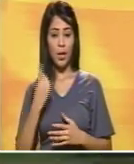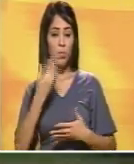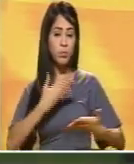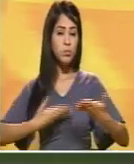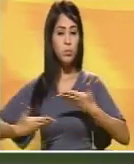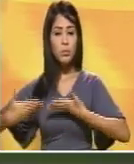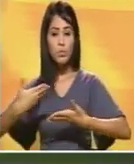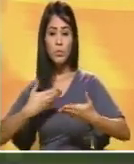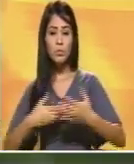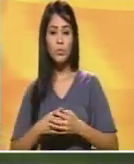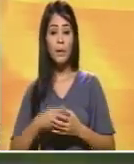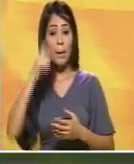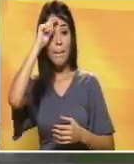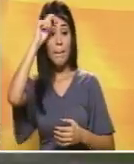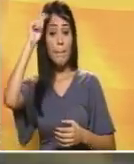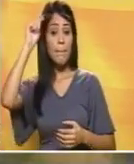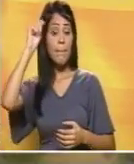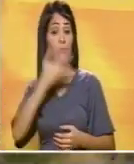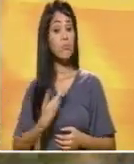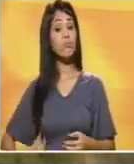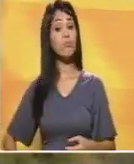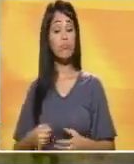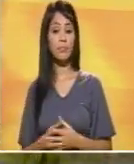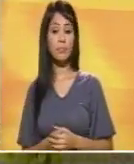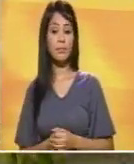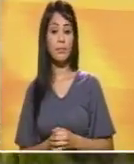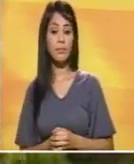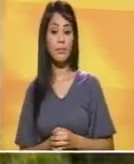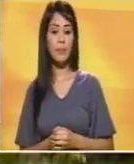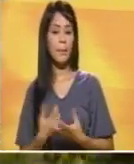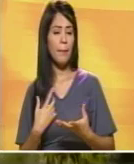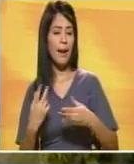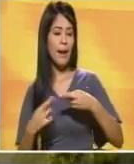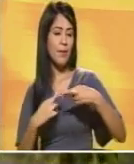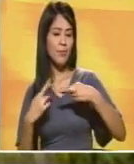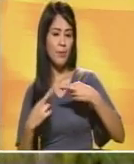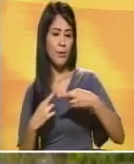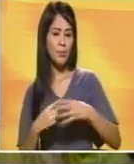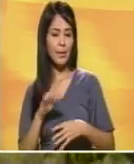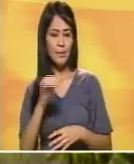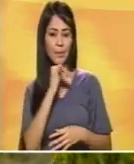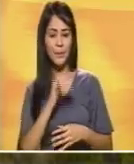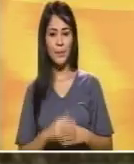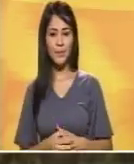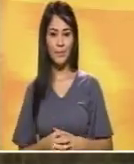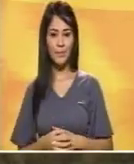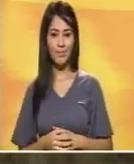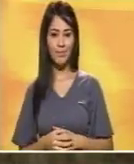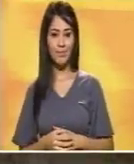negociación. Presidente Trump plantea principios para futura reforma migratoria. Los detalles en breve.